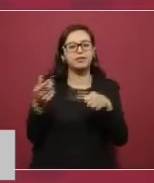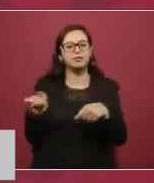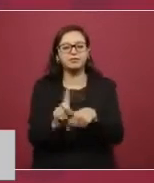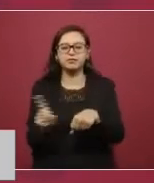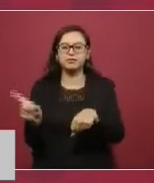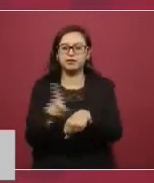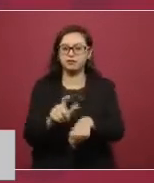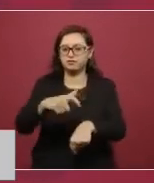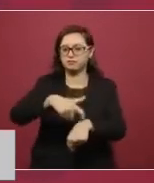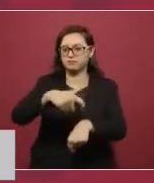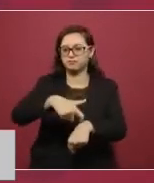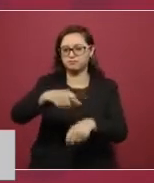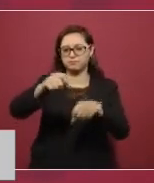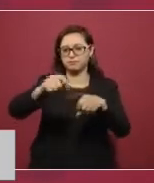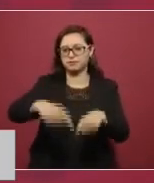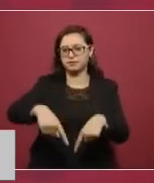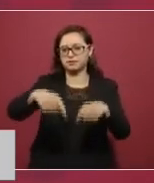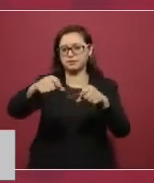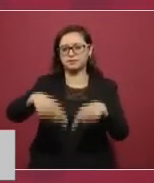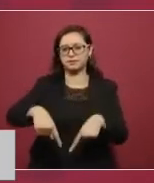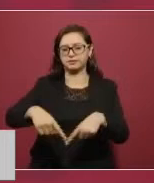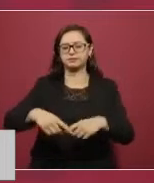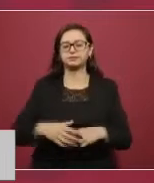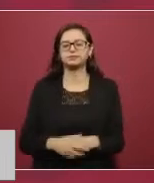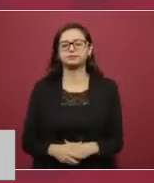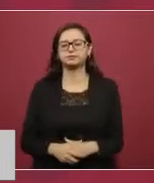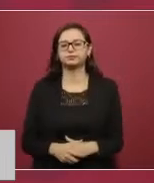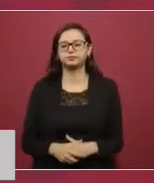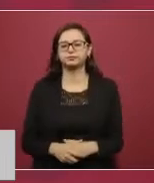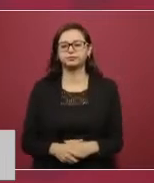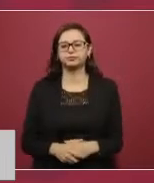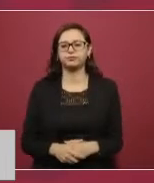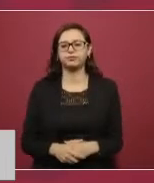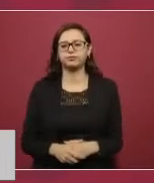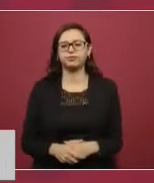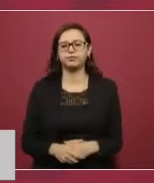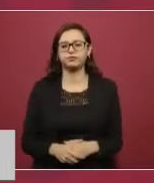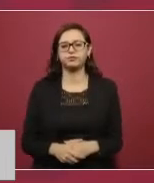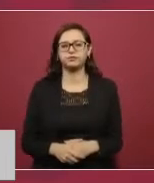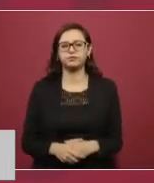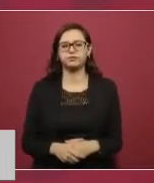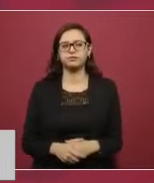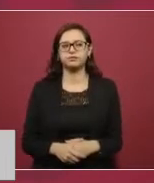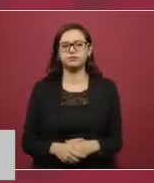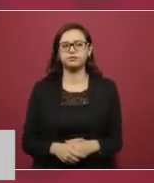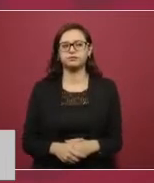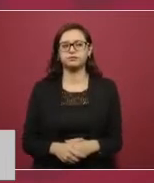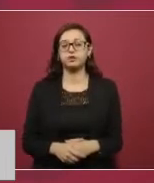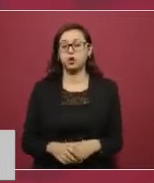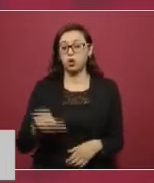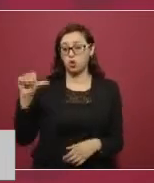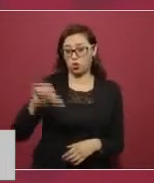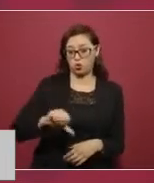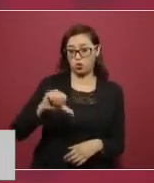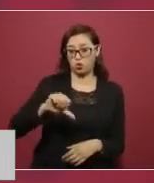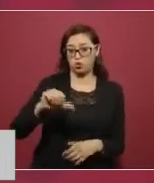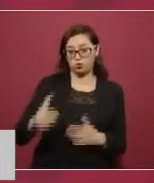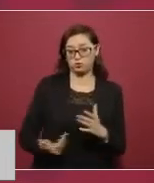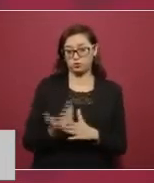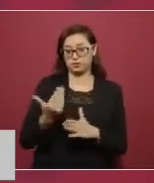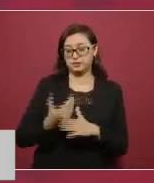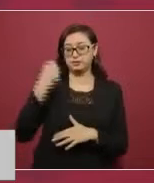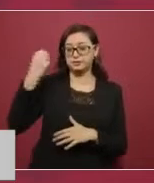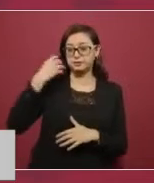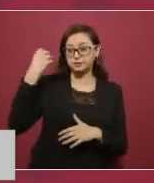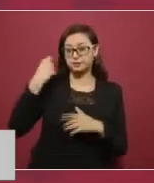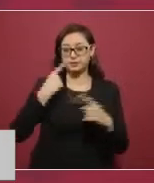hoy el presidente informa de los mecanismos para cumplir con el compromiso de no subir en términos reales los precios de los combustibles. De igual forma